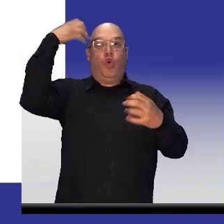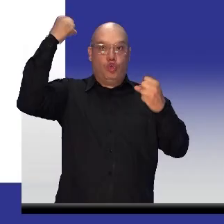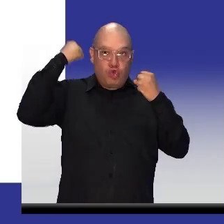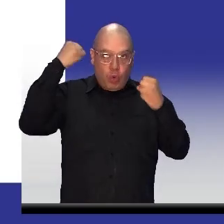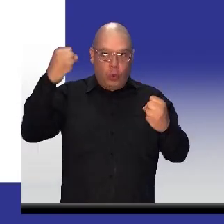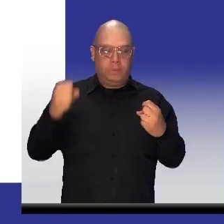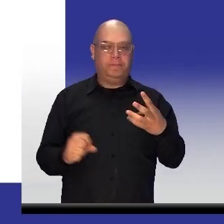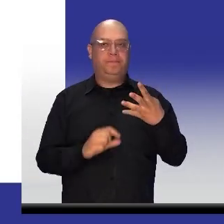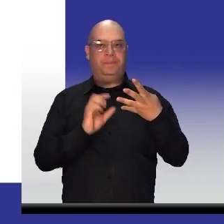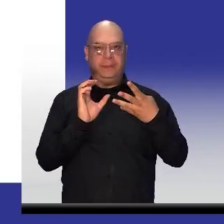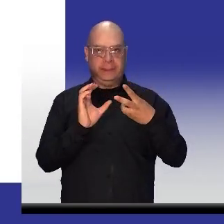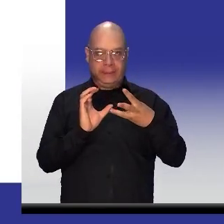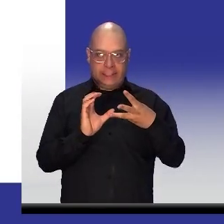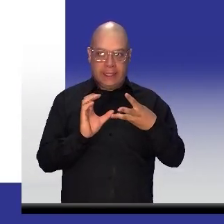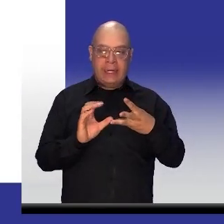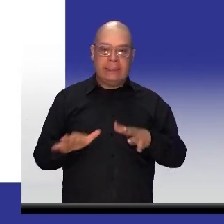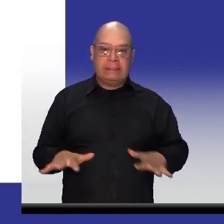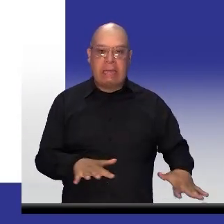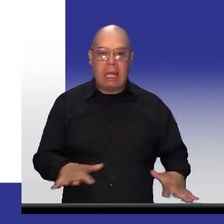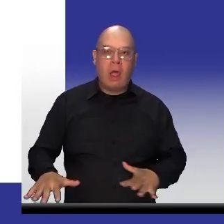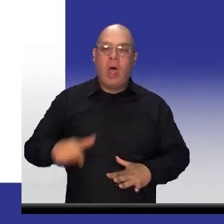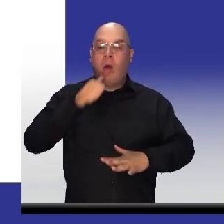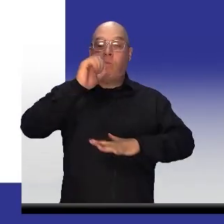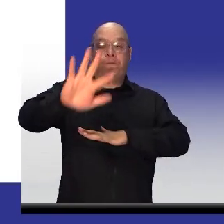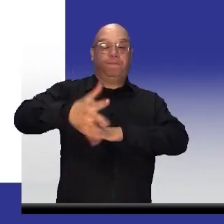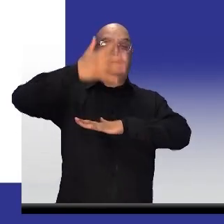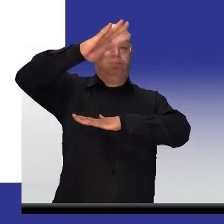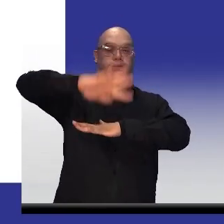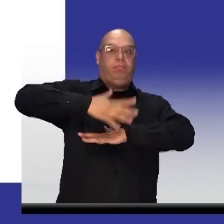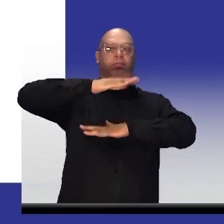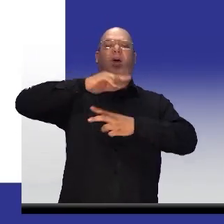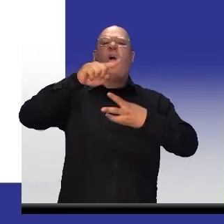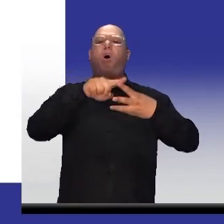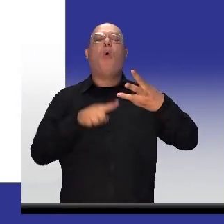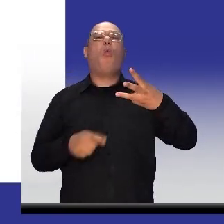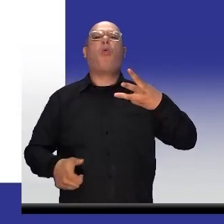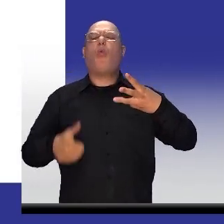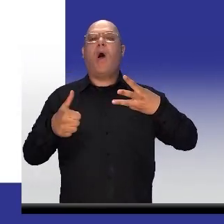C. Terremotos y tsunamis.